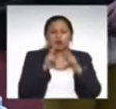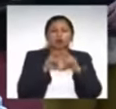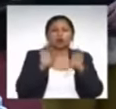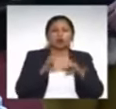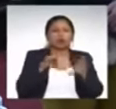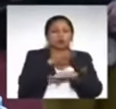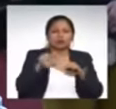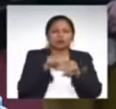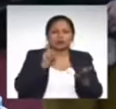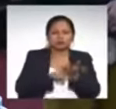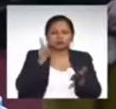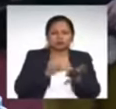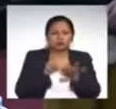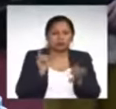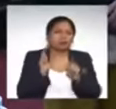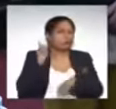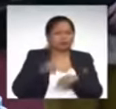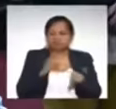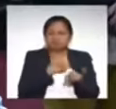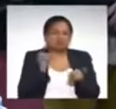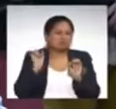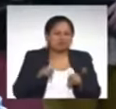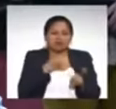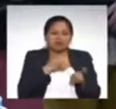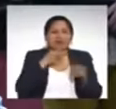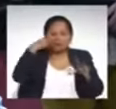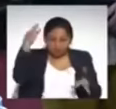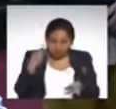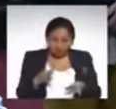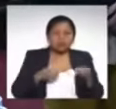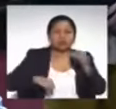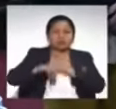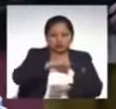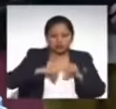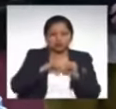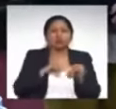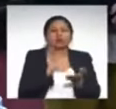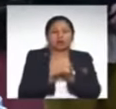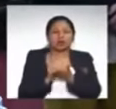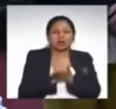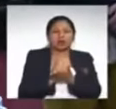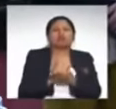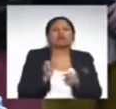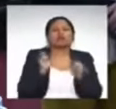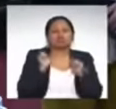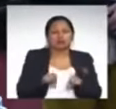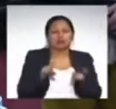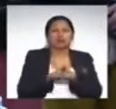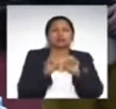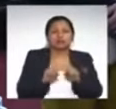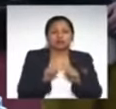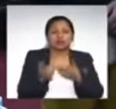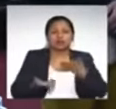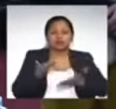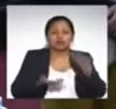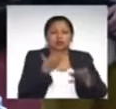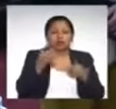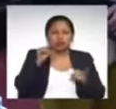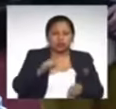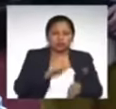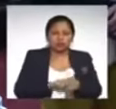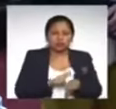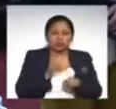cómo todos se desmarcan y no quieren votar por verdaderas reformas al crédito hipotecario que sí le servirían en